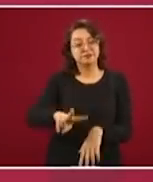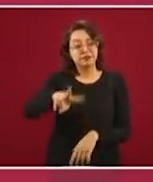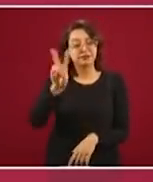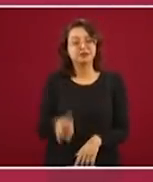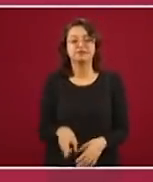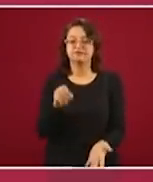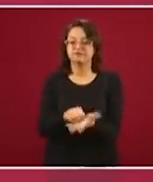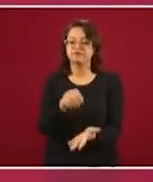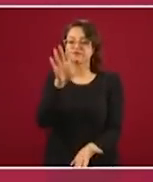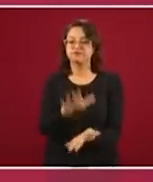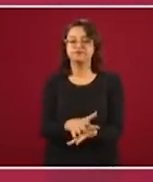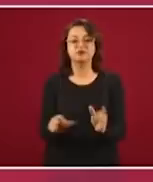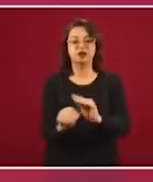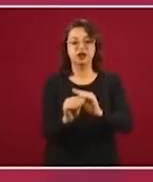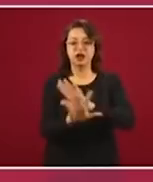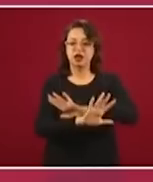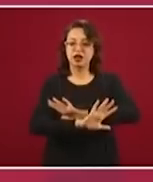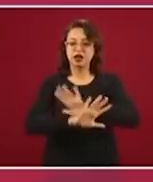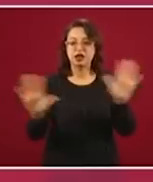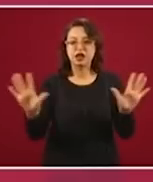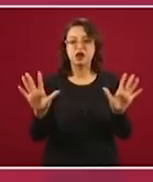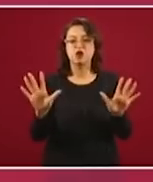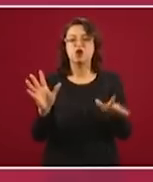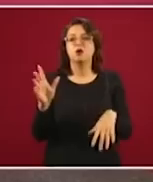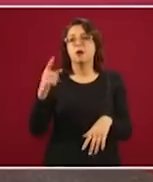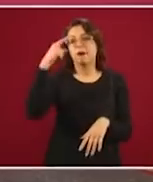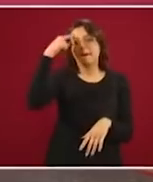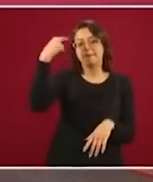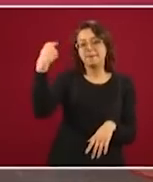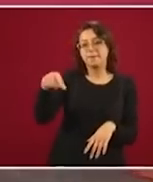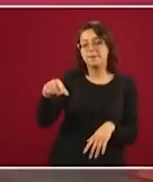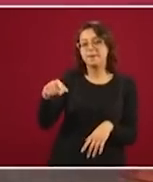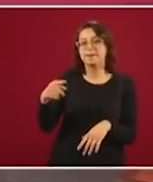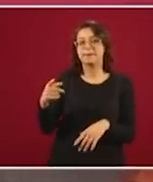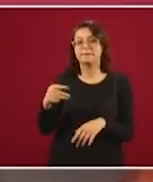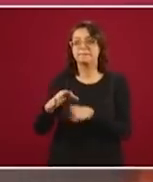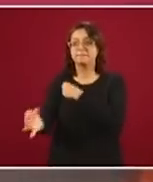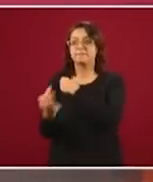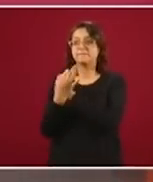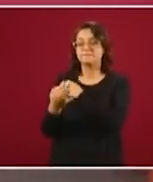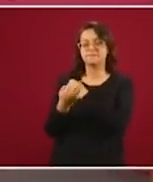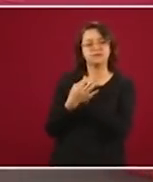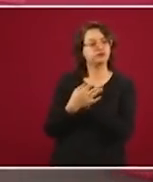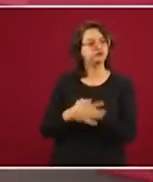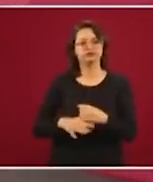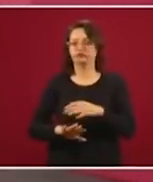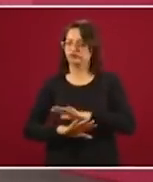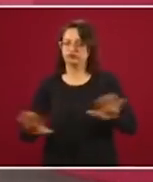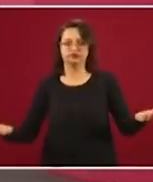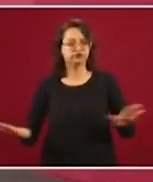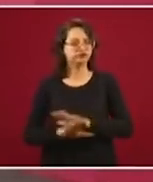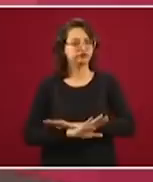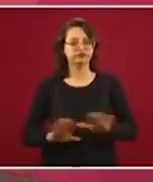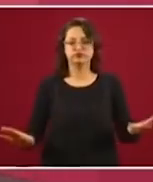claro, sin posibilidad de interpretación, para que el Poder Judicial no pueda